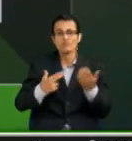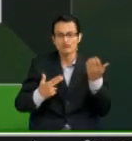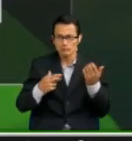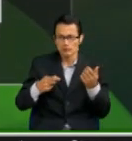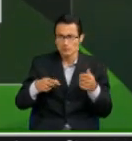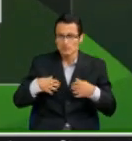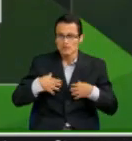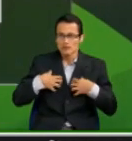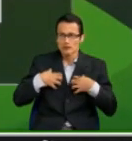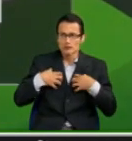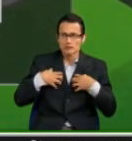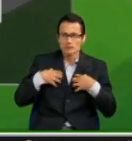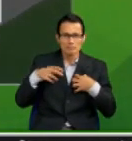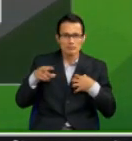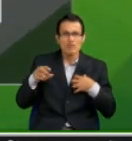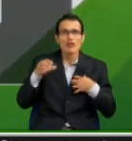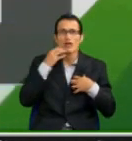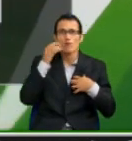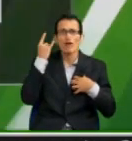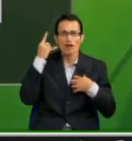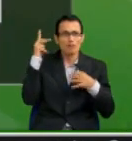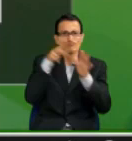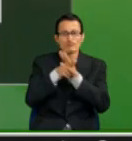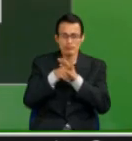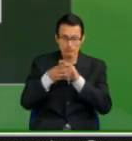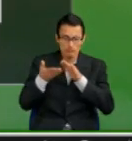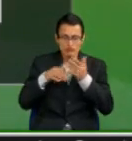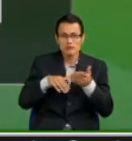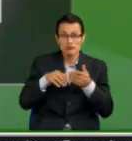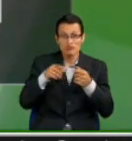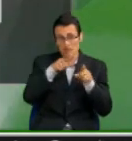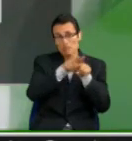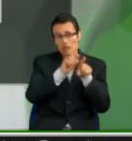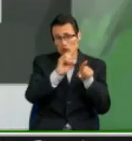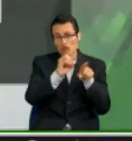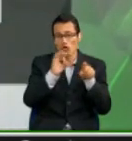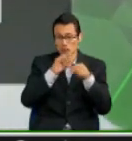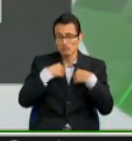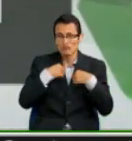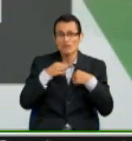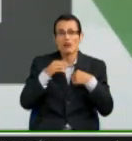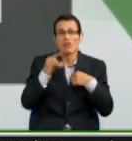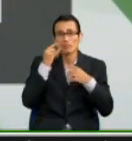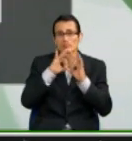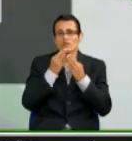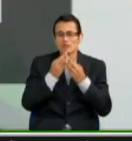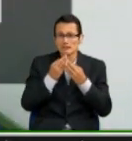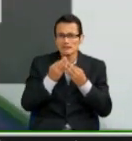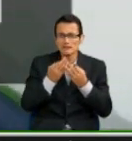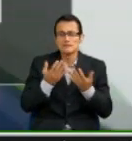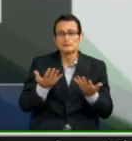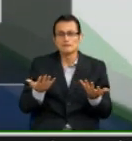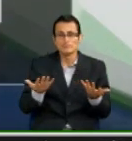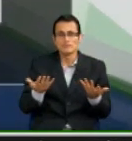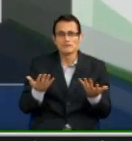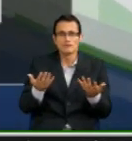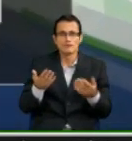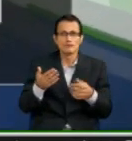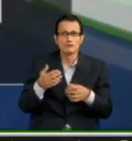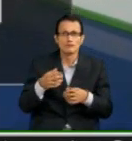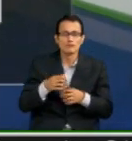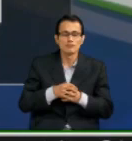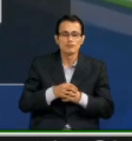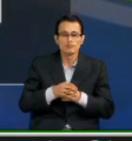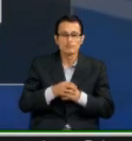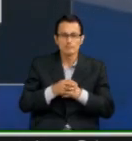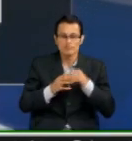de que nos hagan algo, le hagan algo a mi hermano, ¿me entiendes? Con mi mamá, pero la verdad no sé dónde están, salieron de la casa, pero no sé dónde están, así